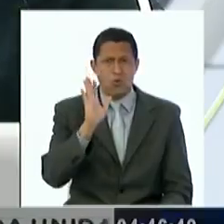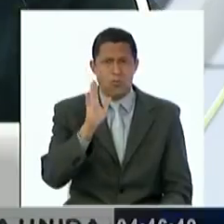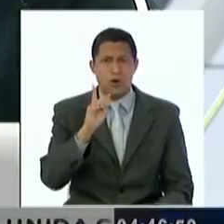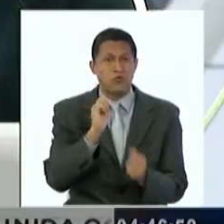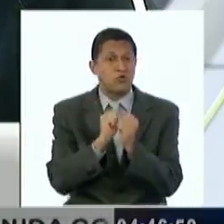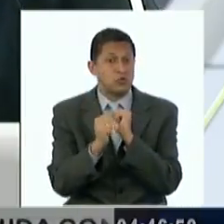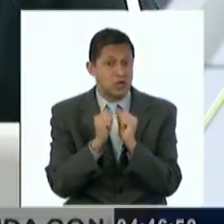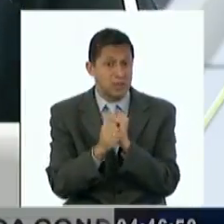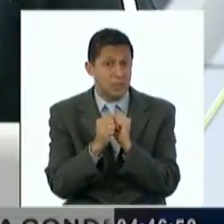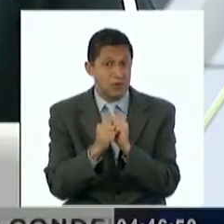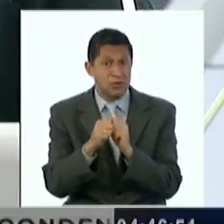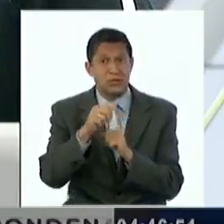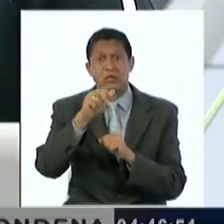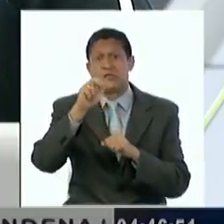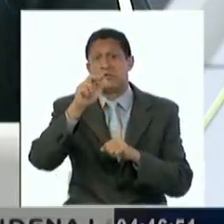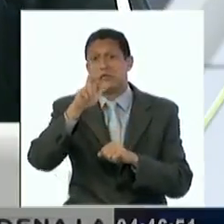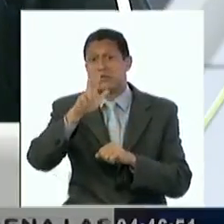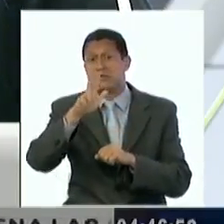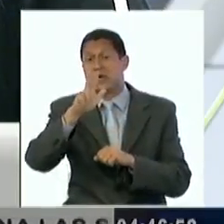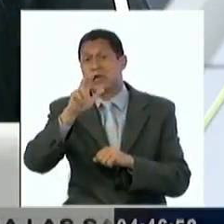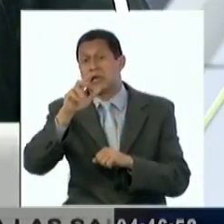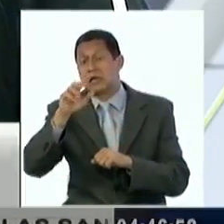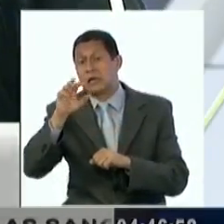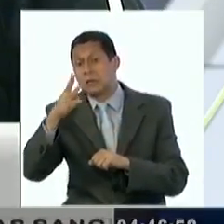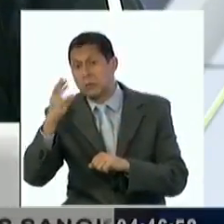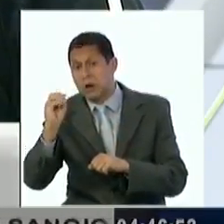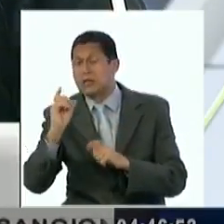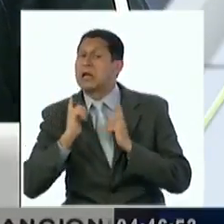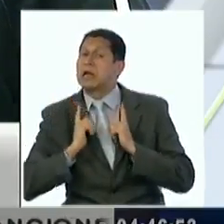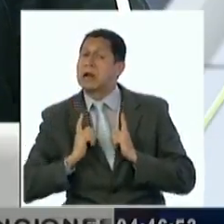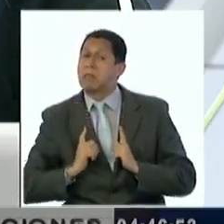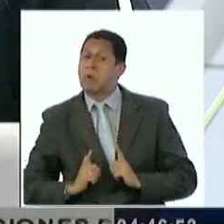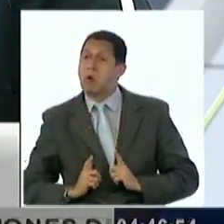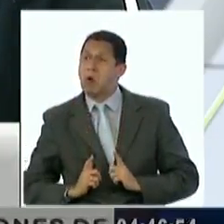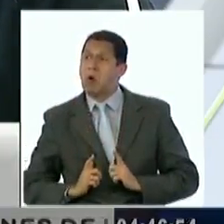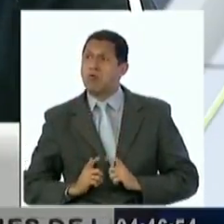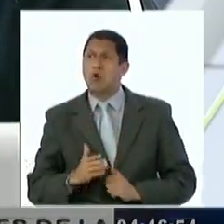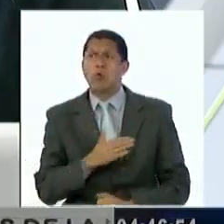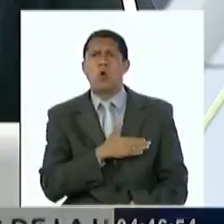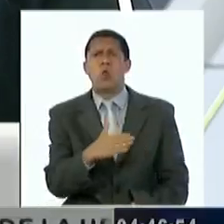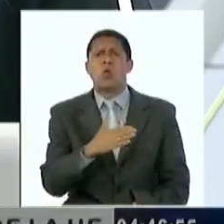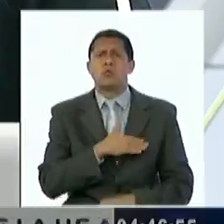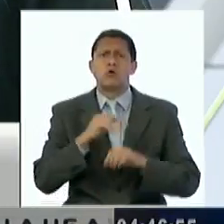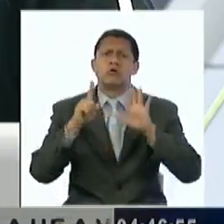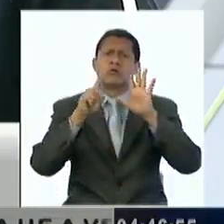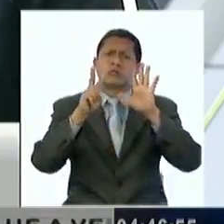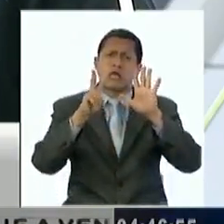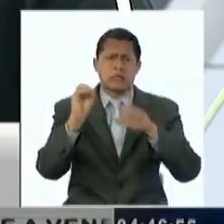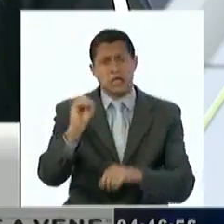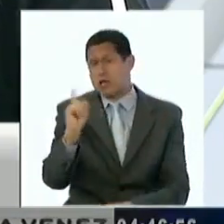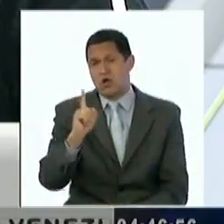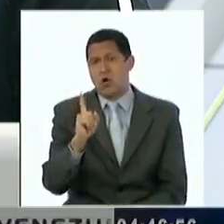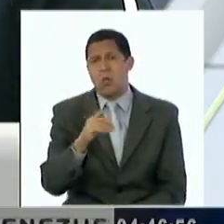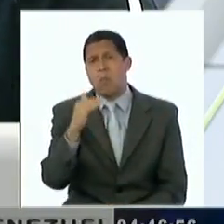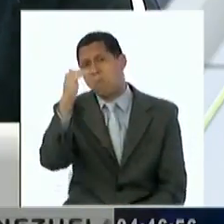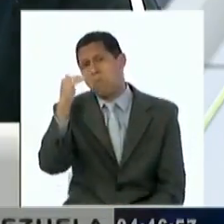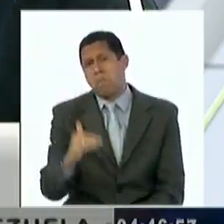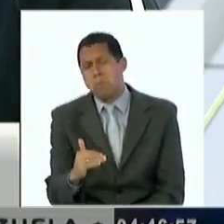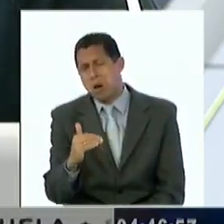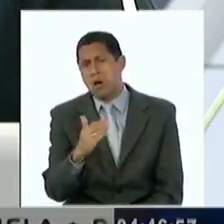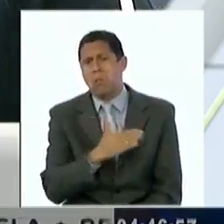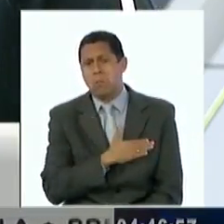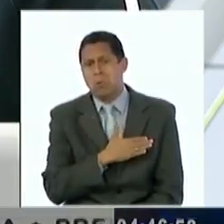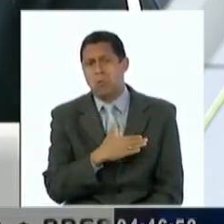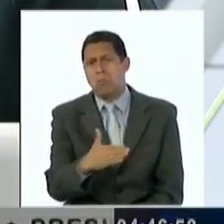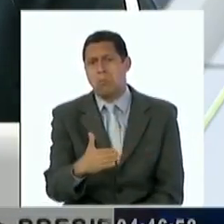deportivo que tiene 33 40 pulsaciones por minuto en reposo porque ya su corazón no late 70 mililitros por un latido si no vale